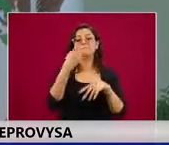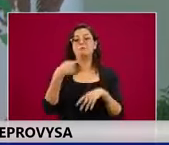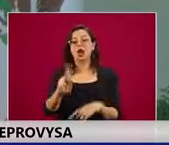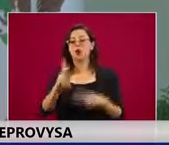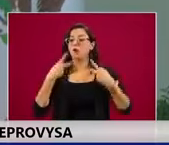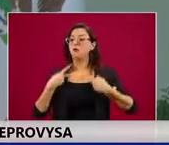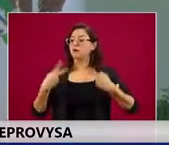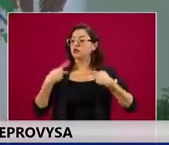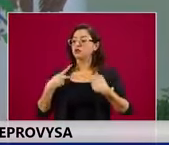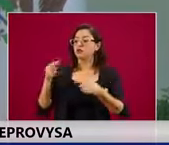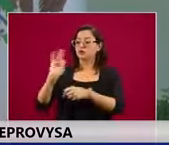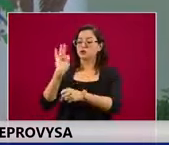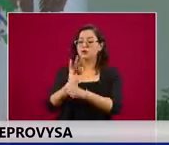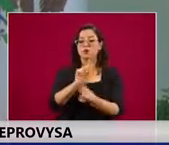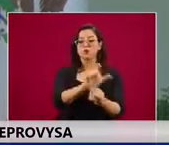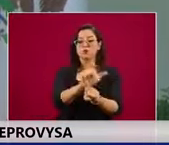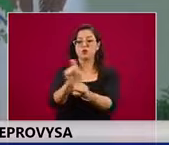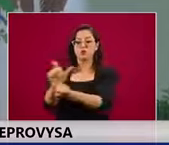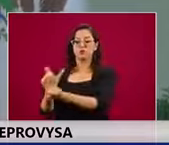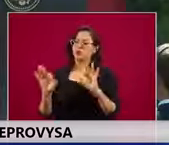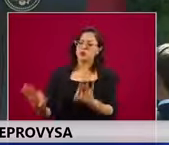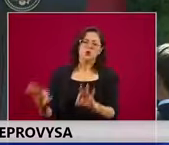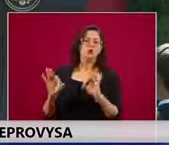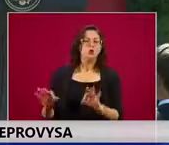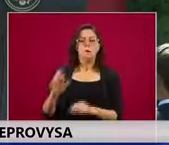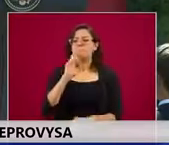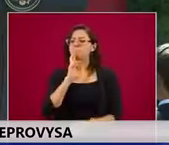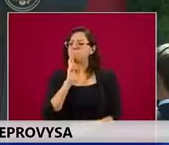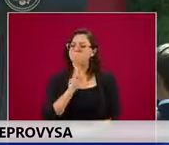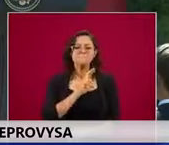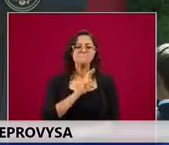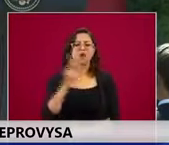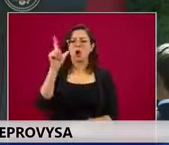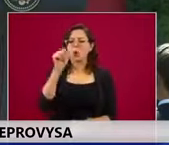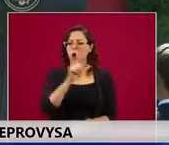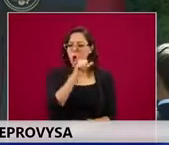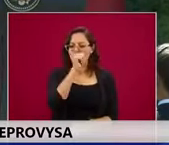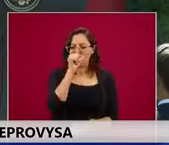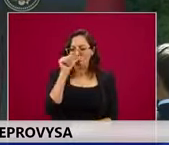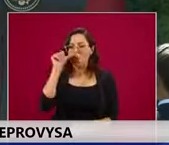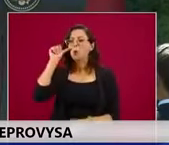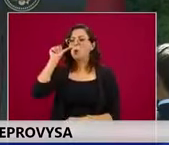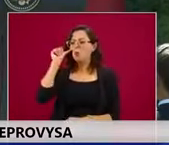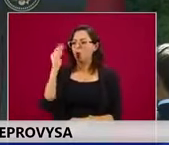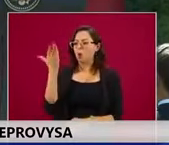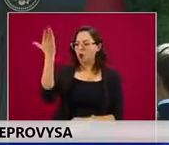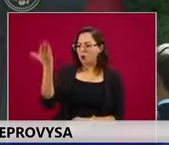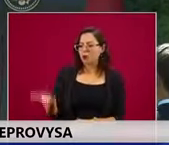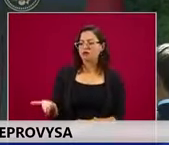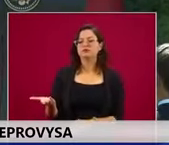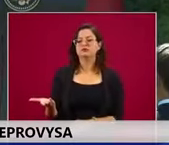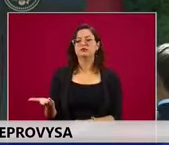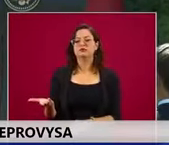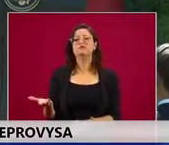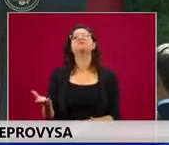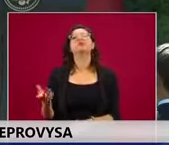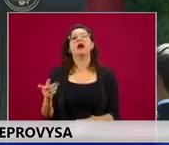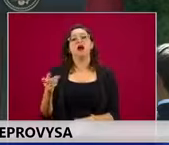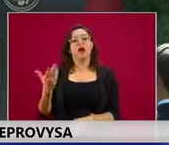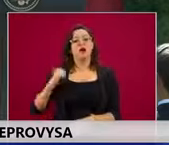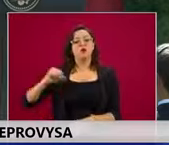país. He visto a través de Twitter, a través de Facebook, festinan que fue